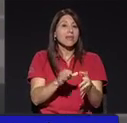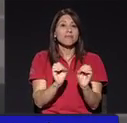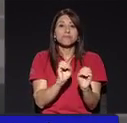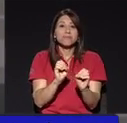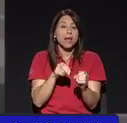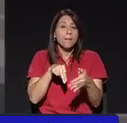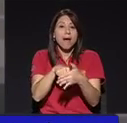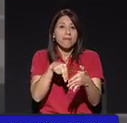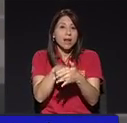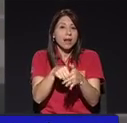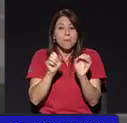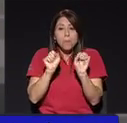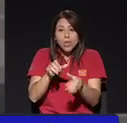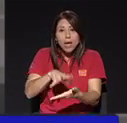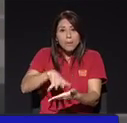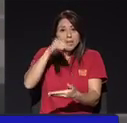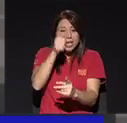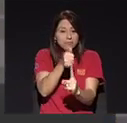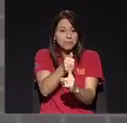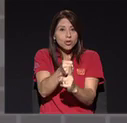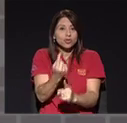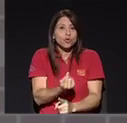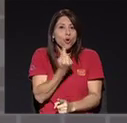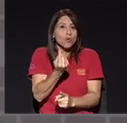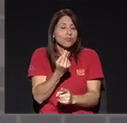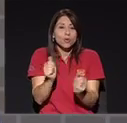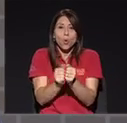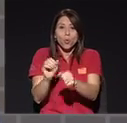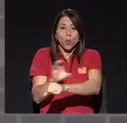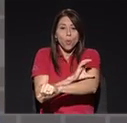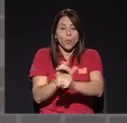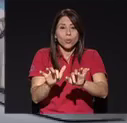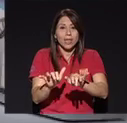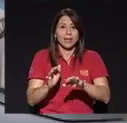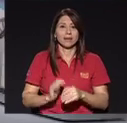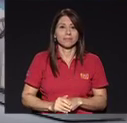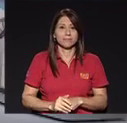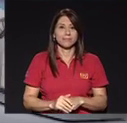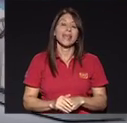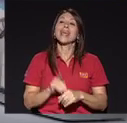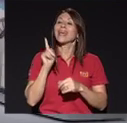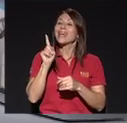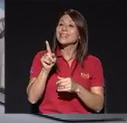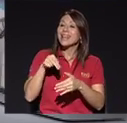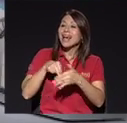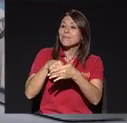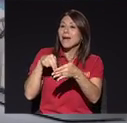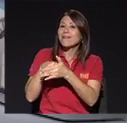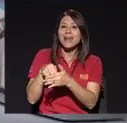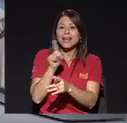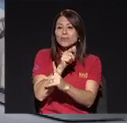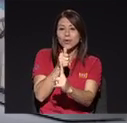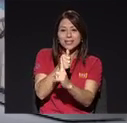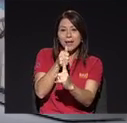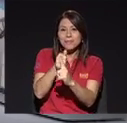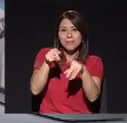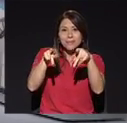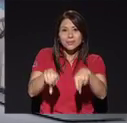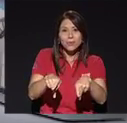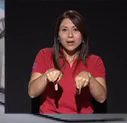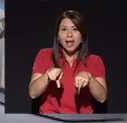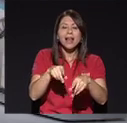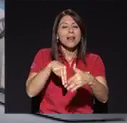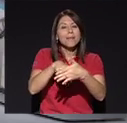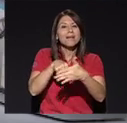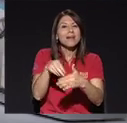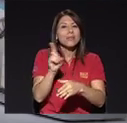una computadora, al frente de una computadora solo, ¿verdad? Es que las barreras no las tiene el estudiante. Exactamente.